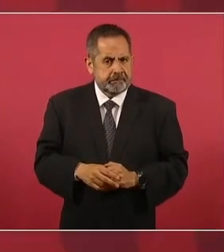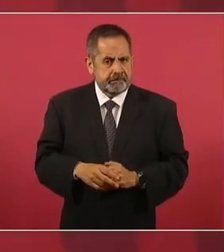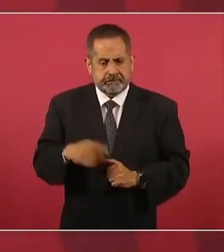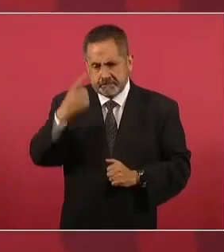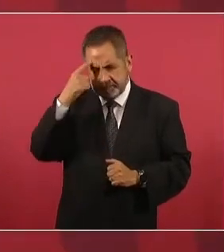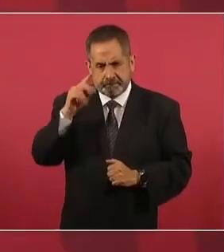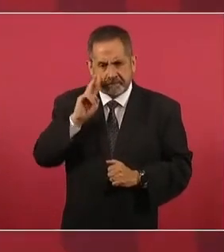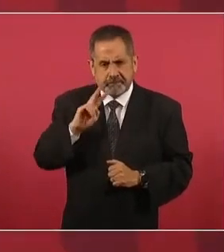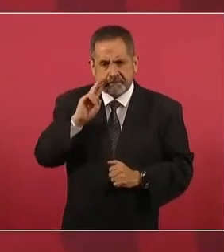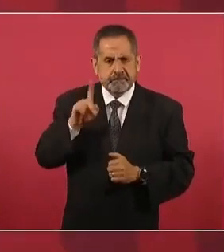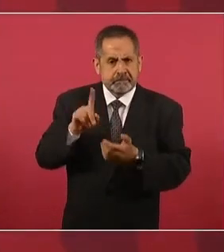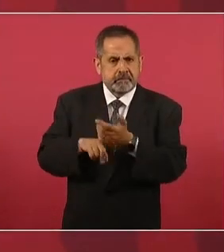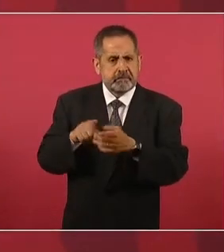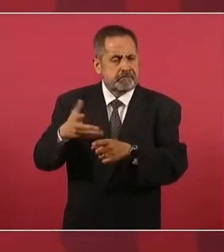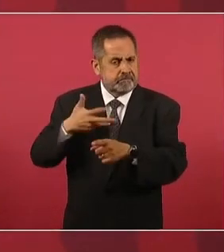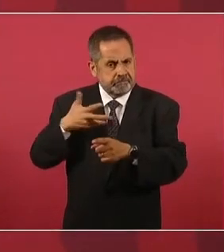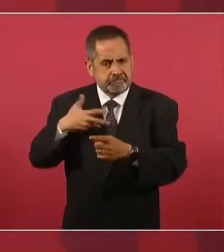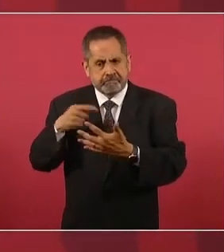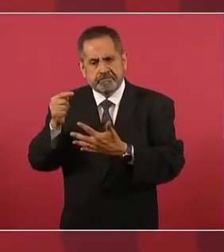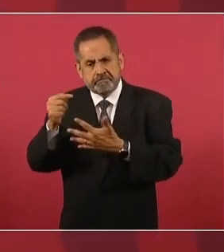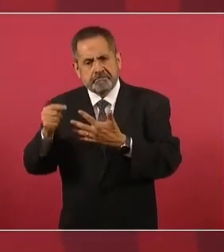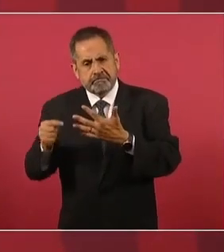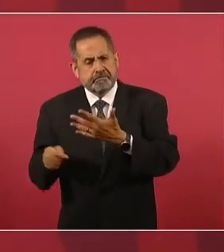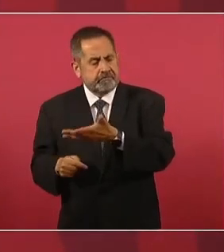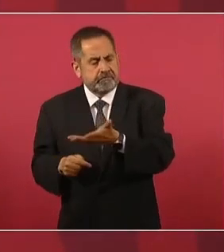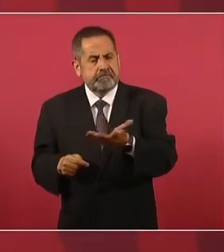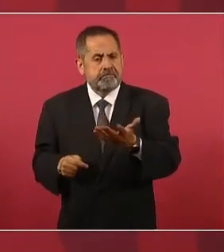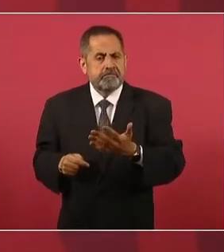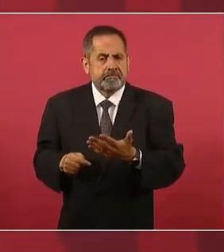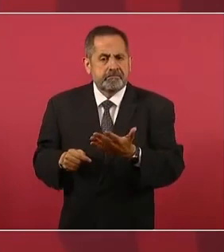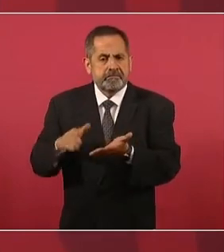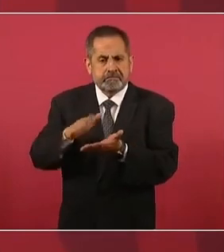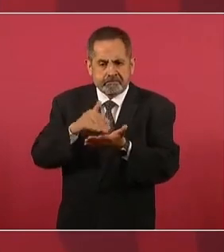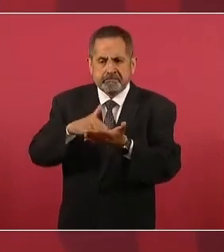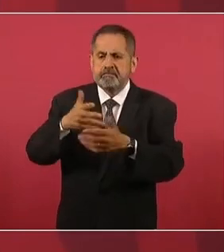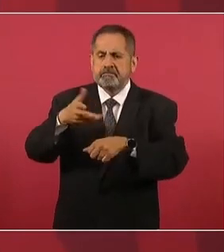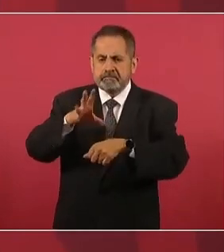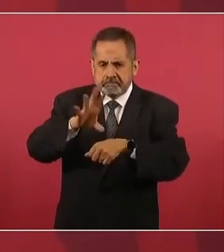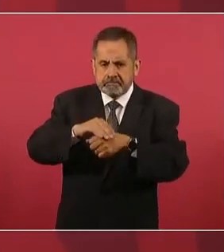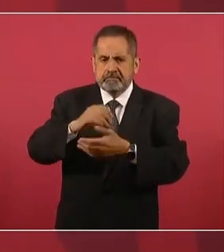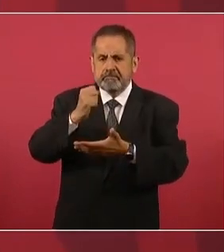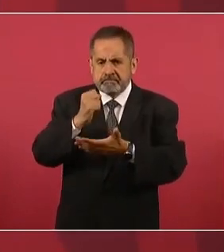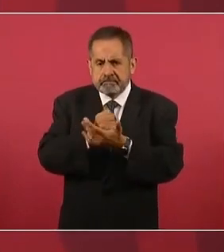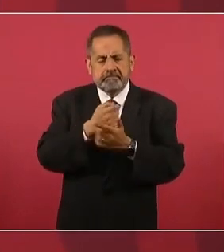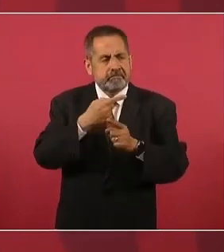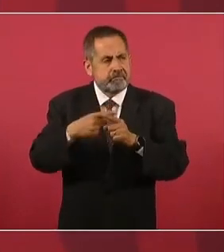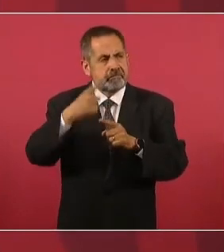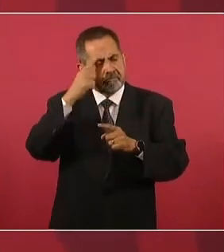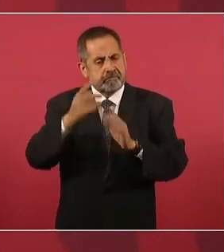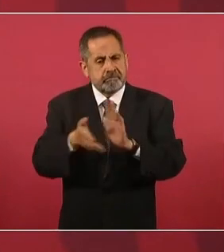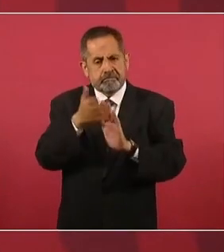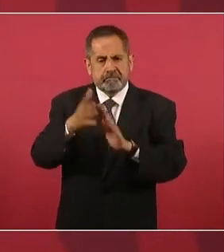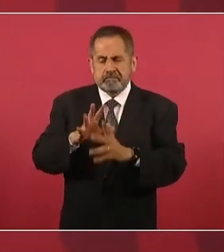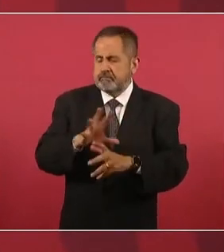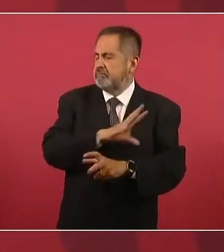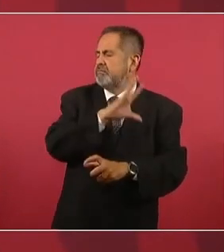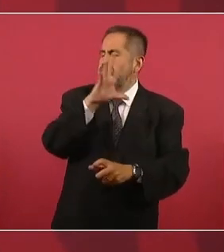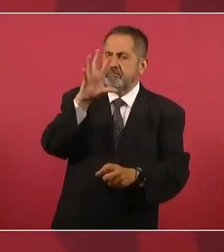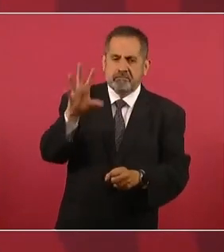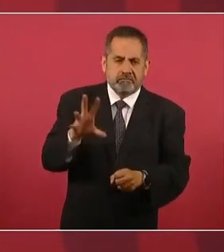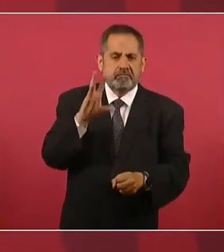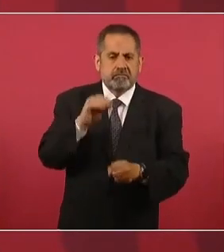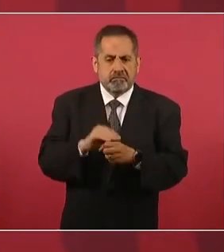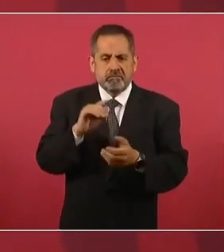Para ver si se cuenta con los permisos de impacto ambiental, todo lo que tiene que